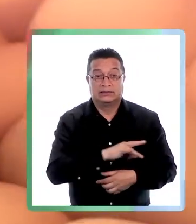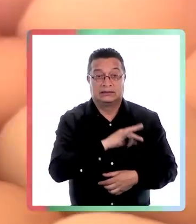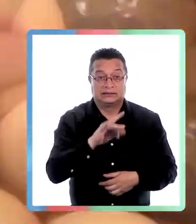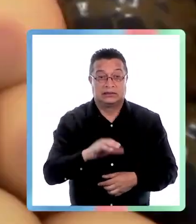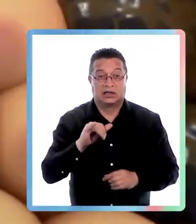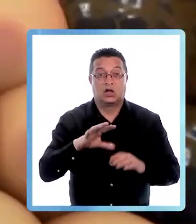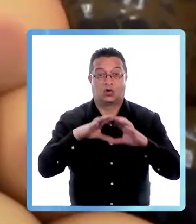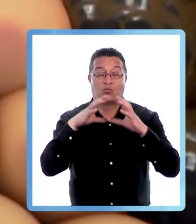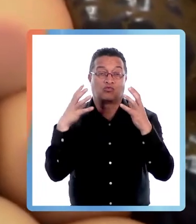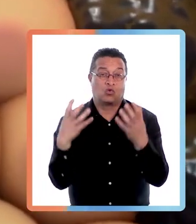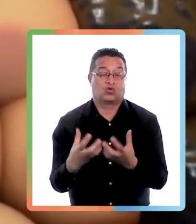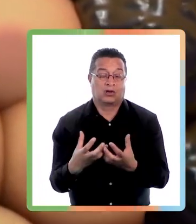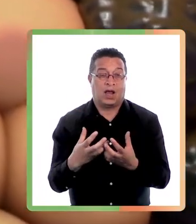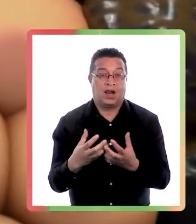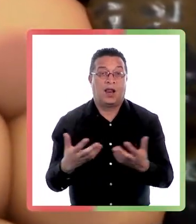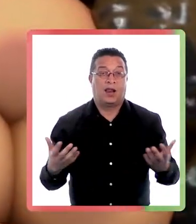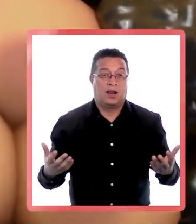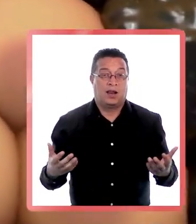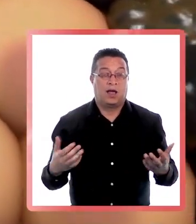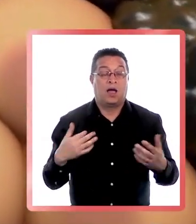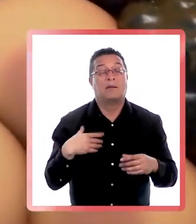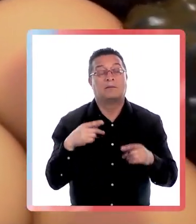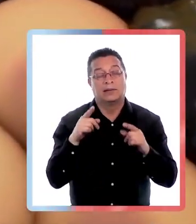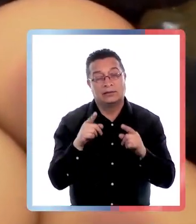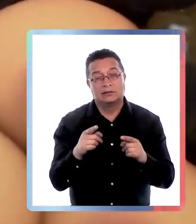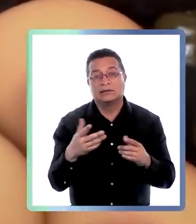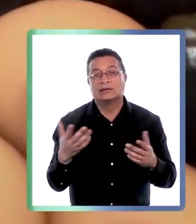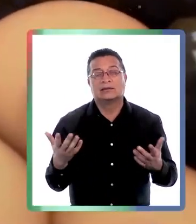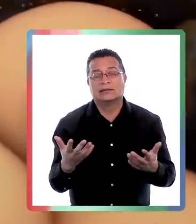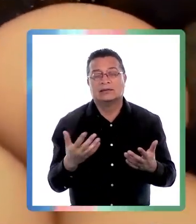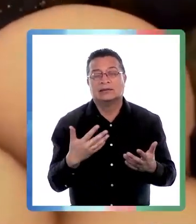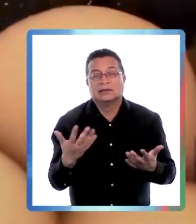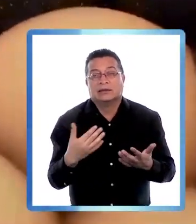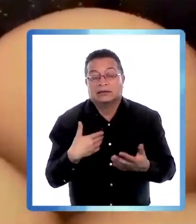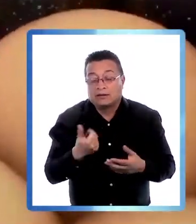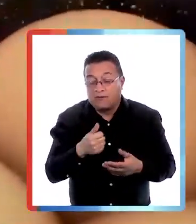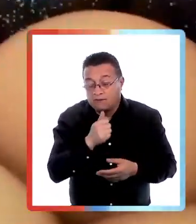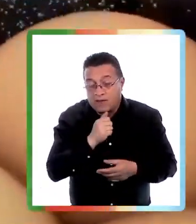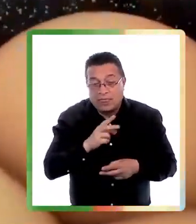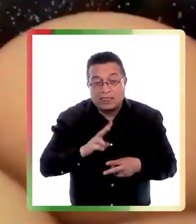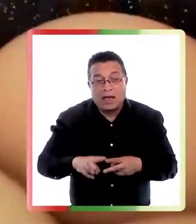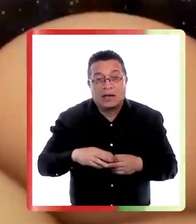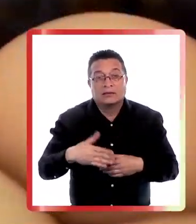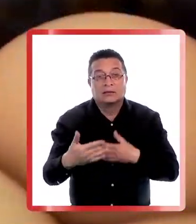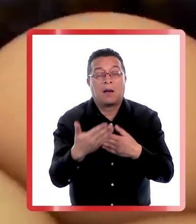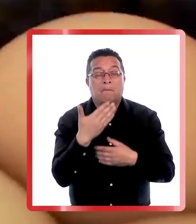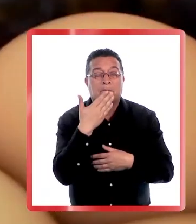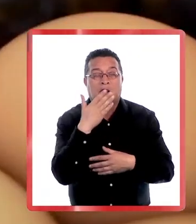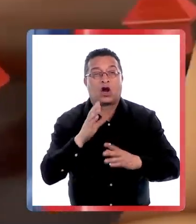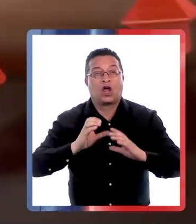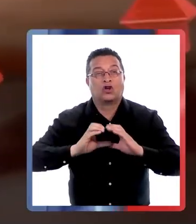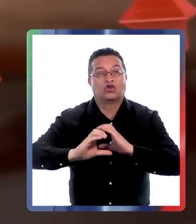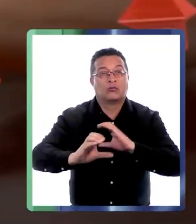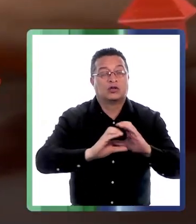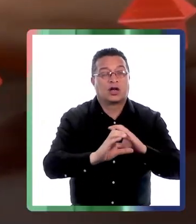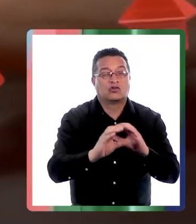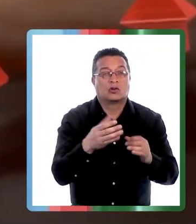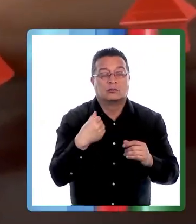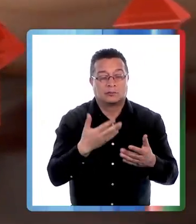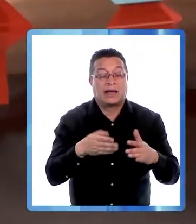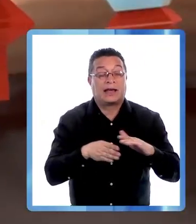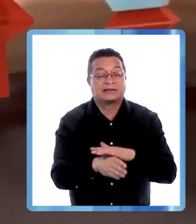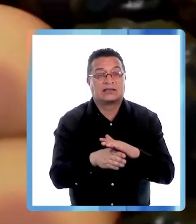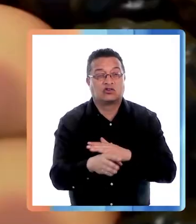Chile, sino que a nivel mundial. Por lo tanto, ¿qué queda? ¿Qué queda por hacer para mejorar la comunicación, mejorar los accesos